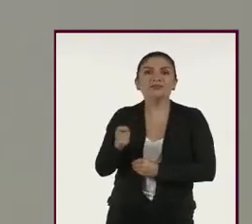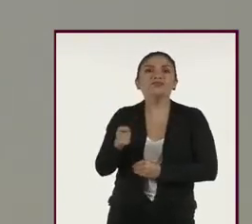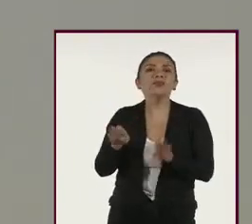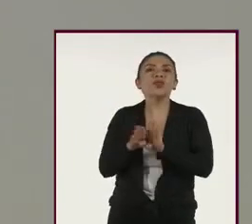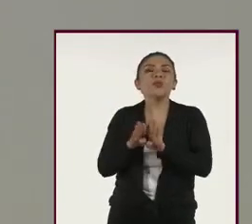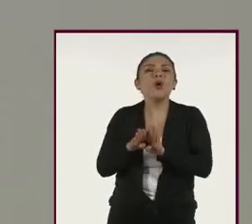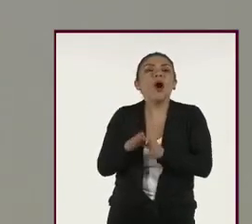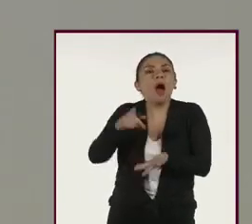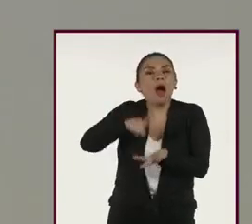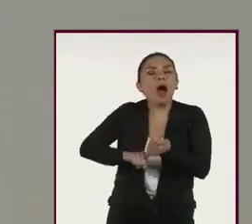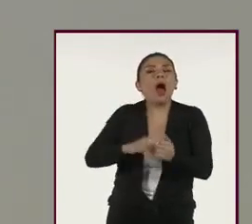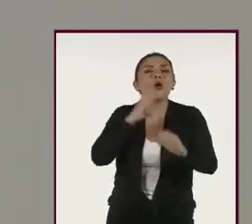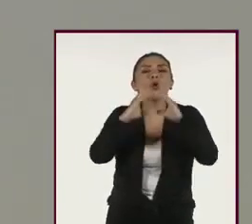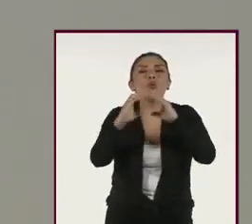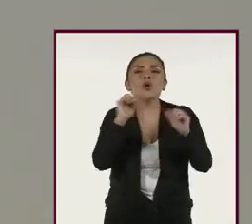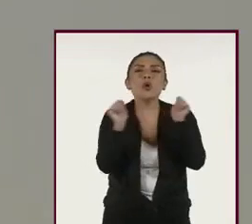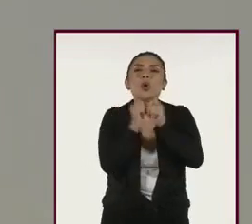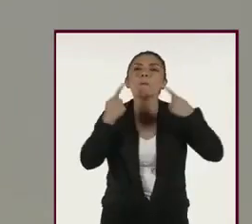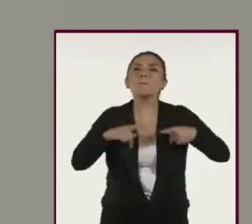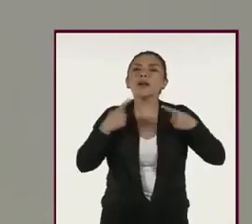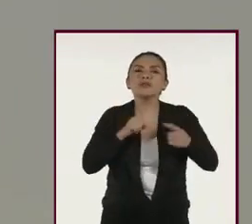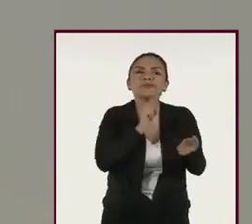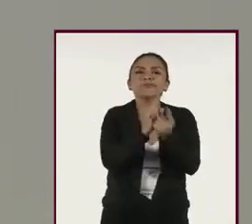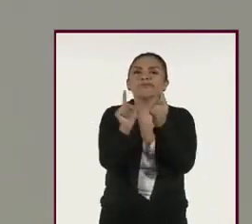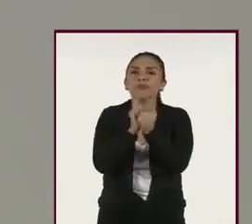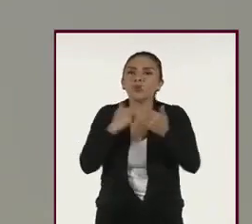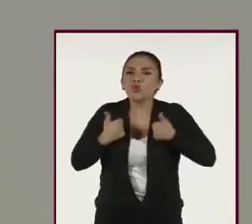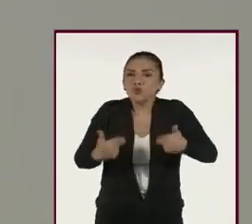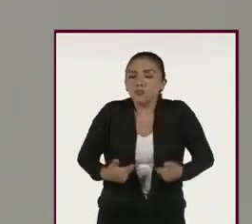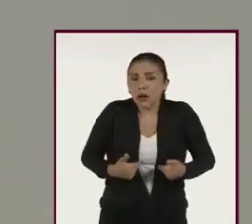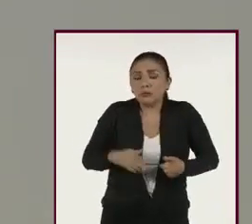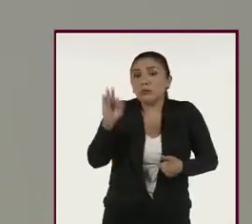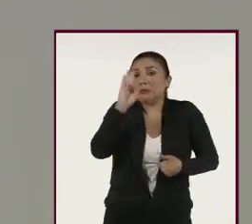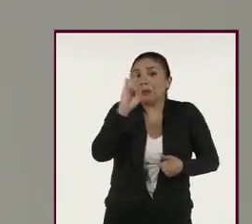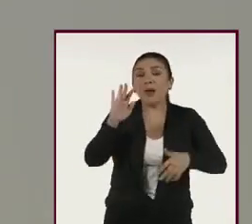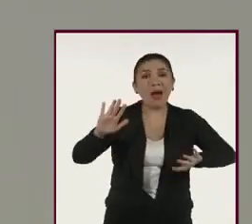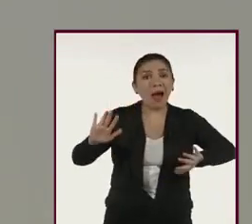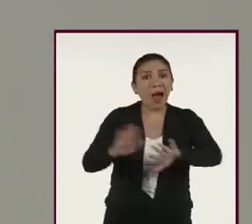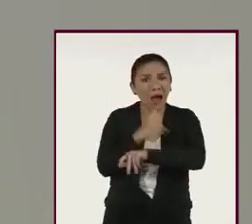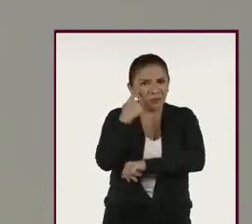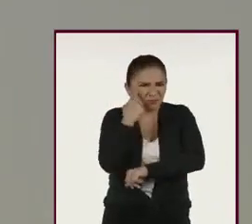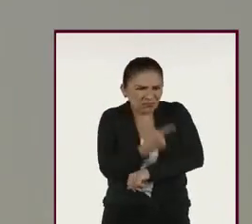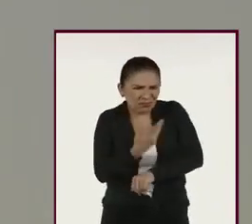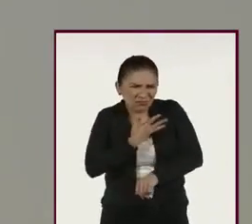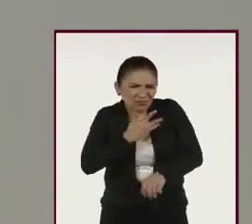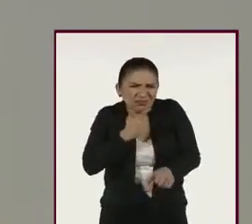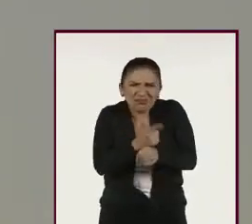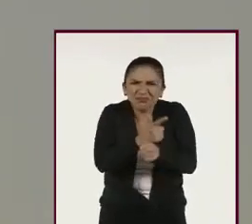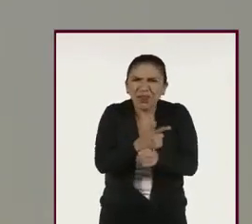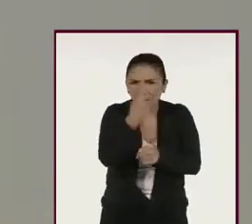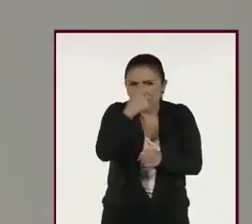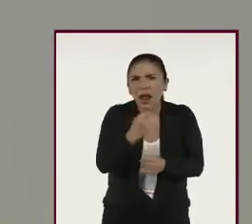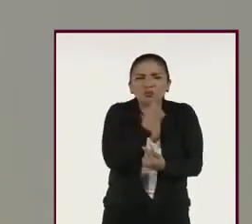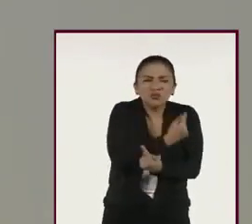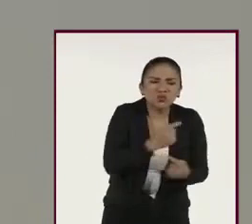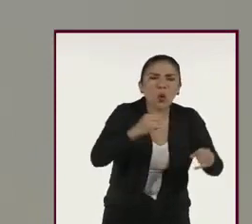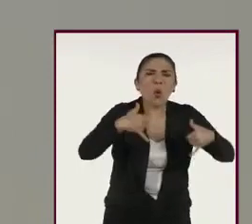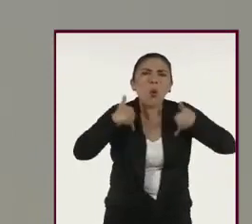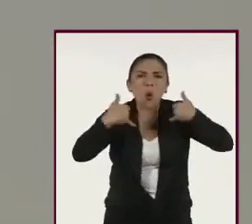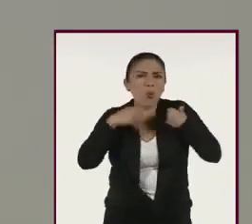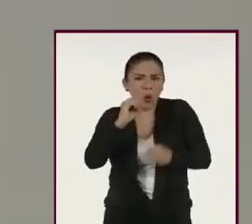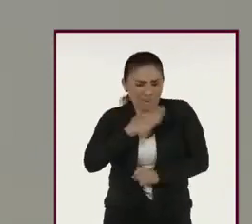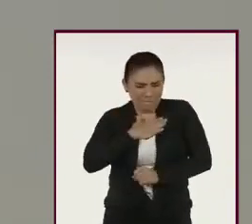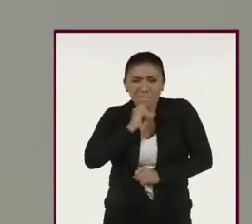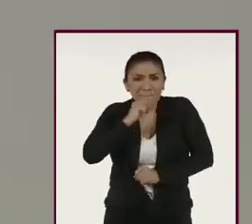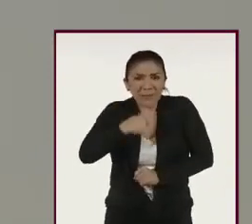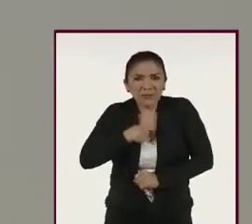de comunicación entre los seres humanos, que cualquier modificación que lleguemos a identificar en los niños adolescentes o en nosotros